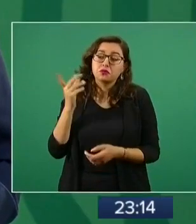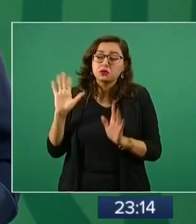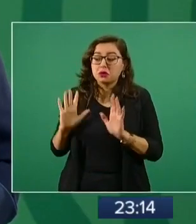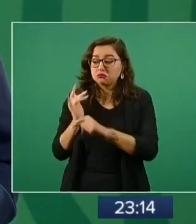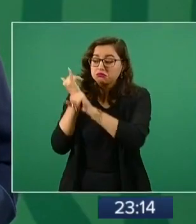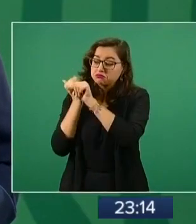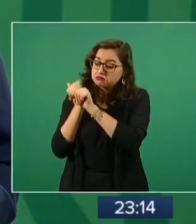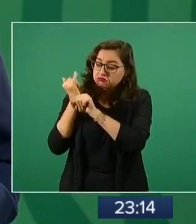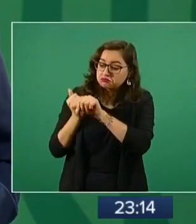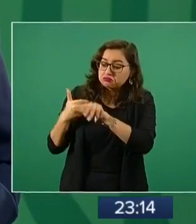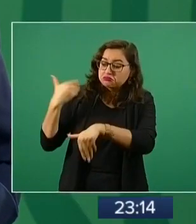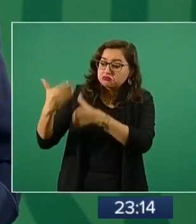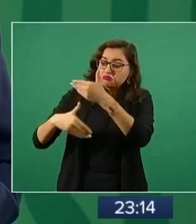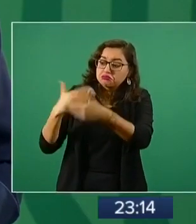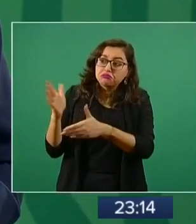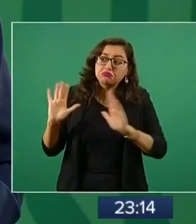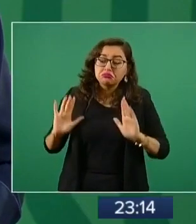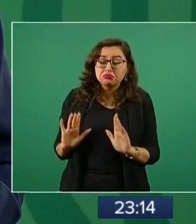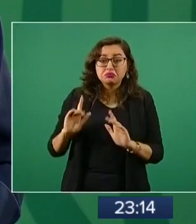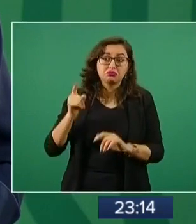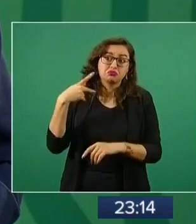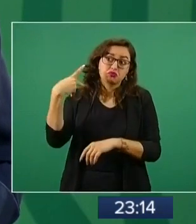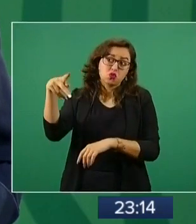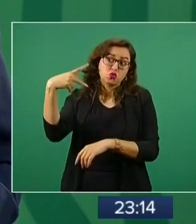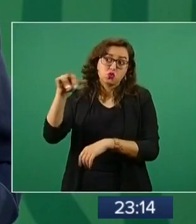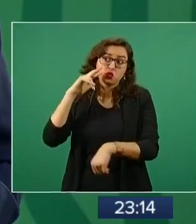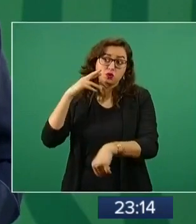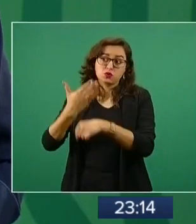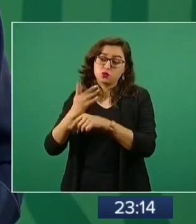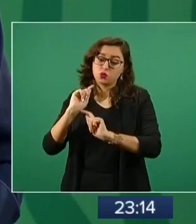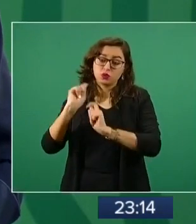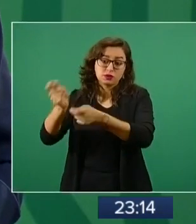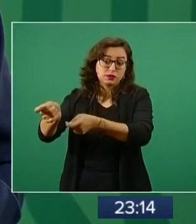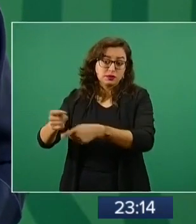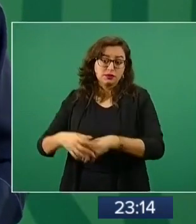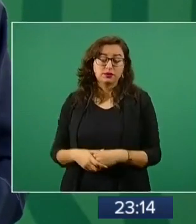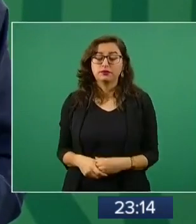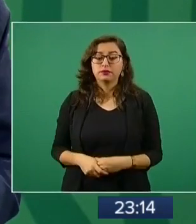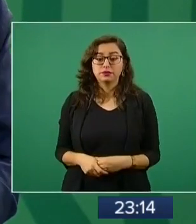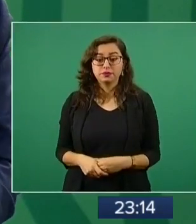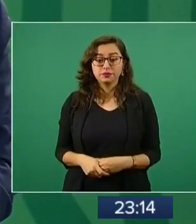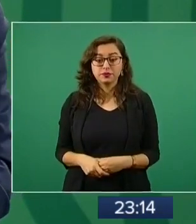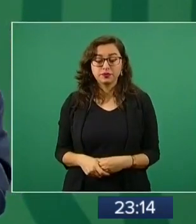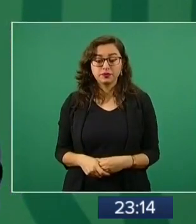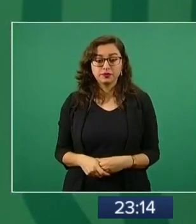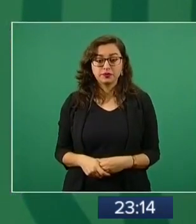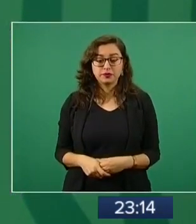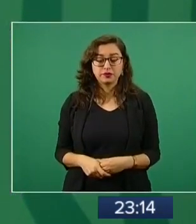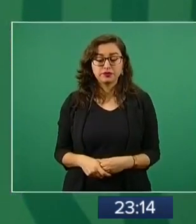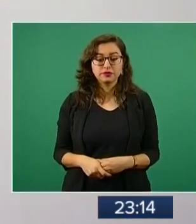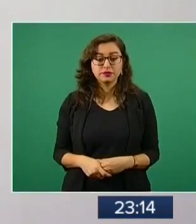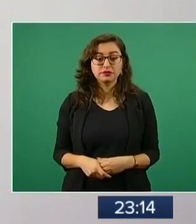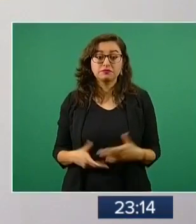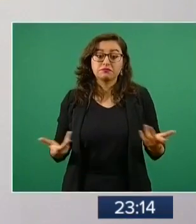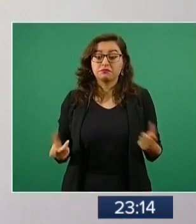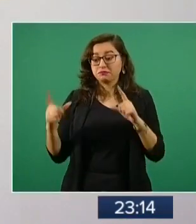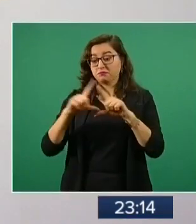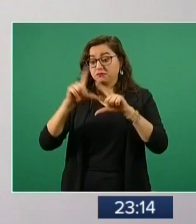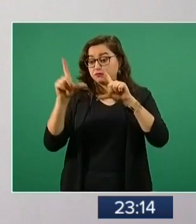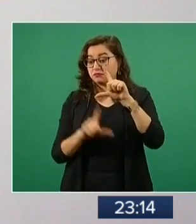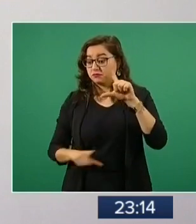cabo la investigación, corresponde a ellos, y sí, por el bien del